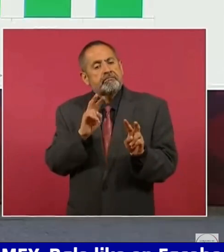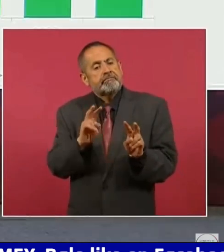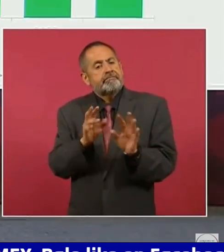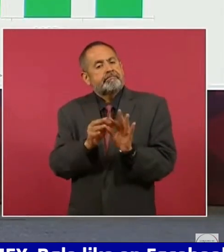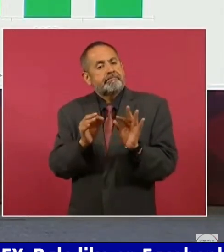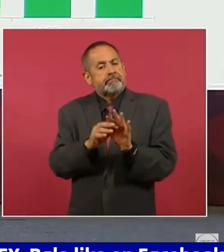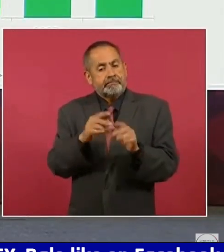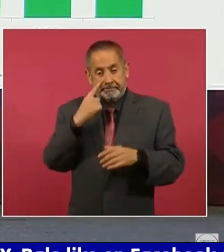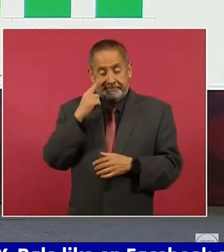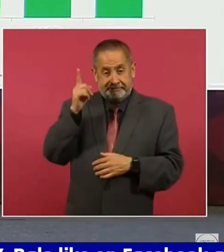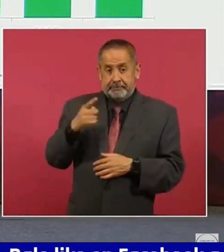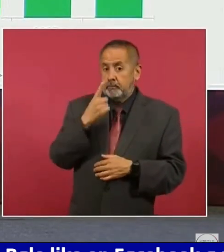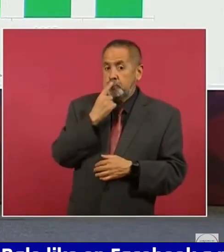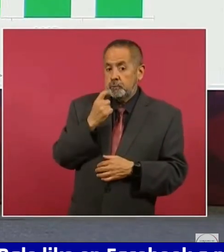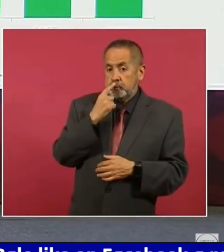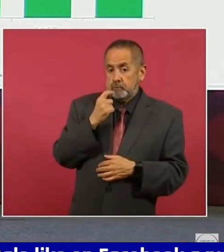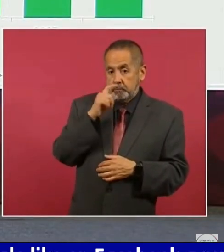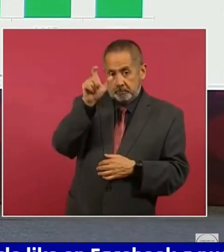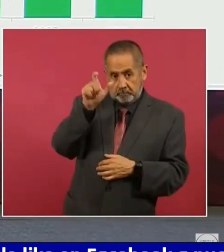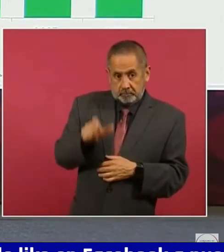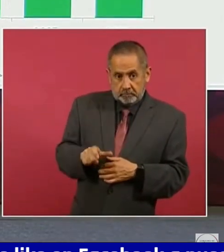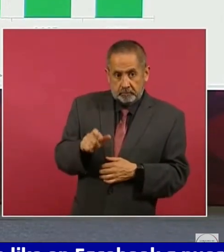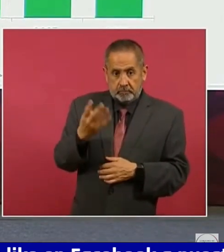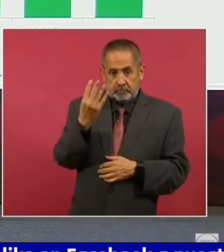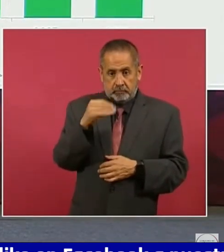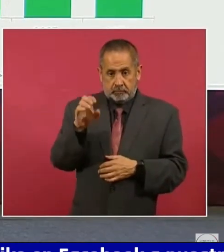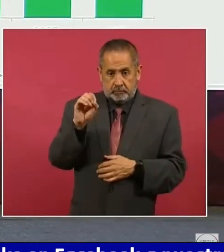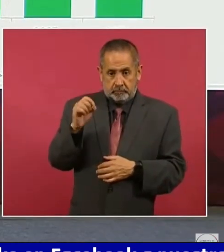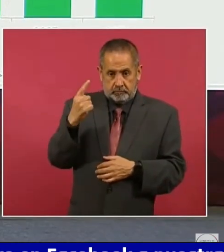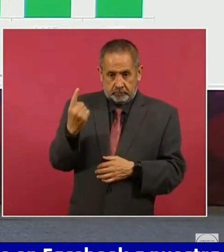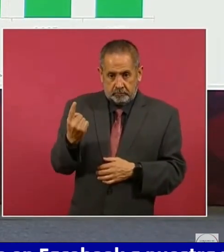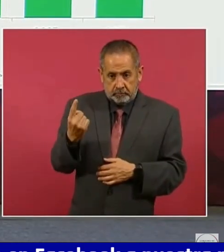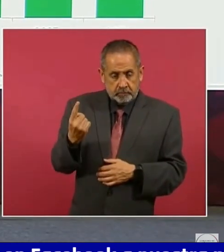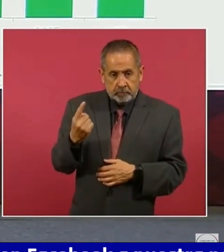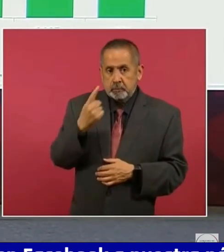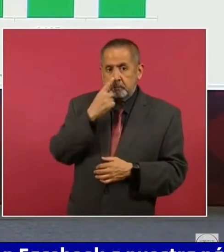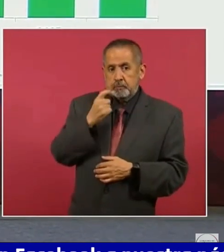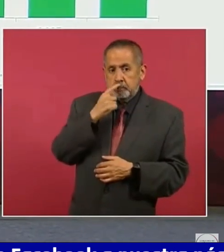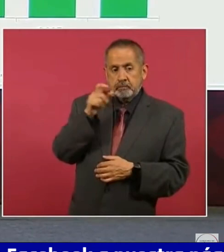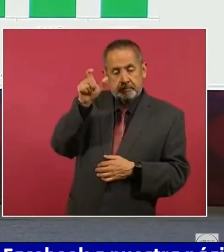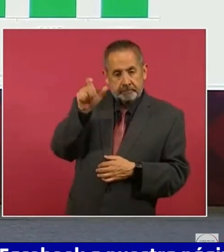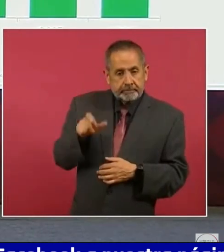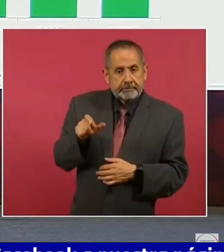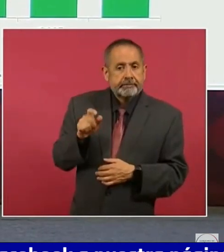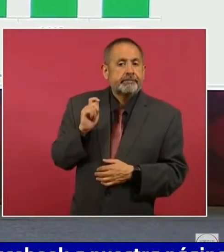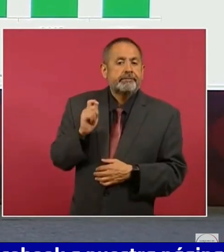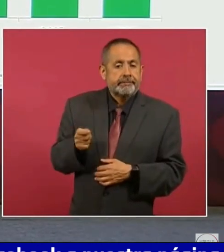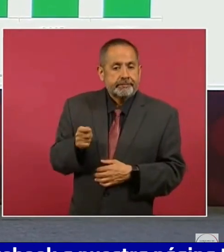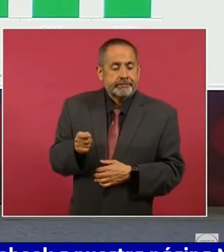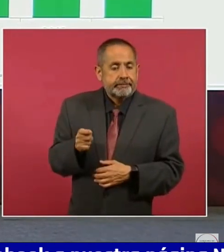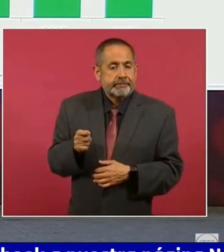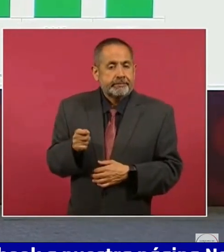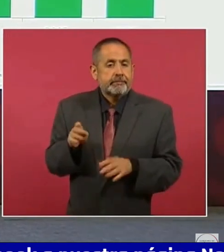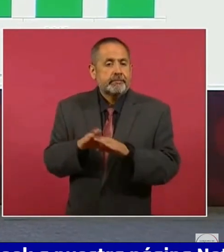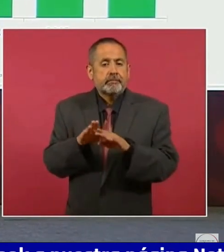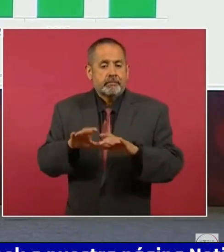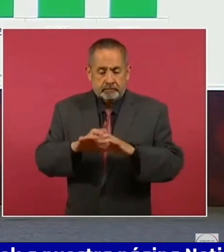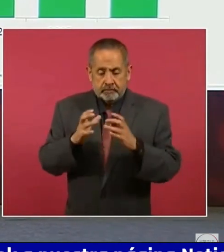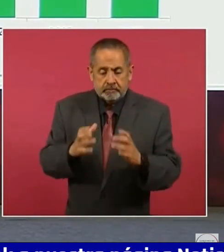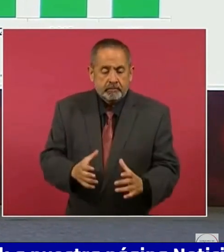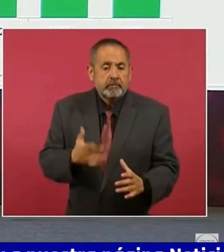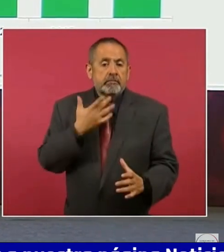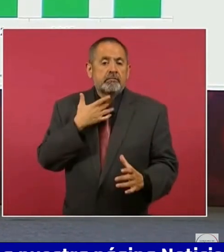esto en rojo, estos 901 que se marcan en rojo, es la cantidad de barriles